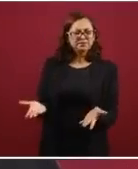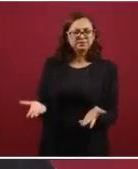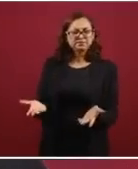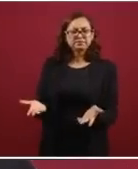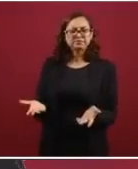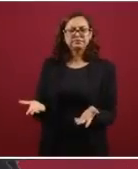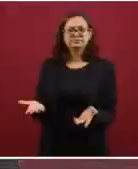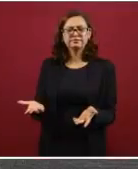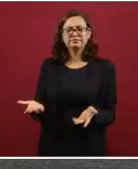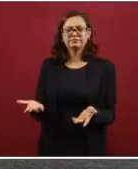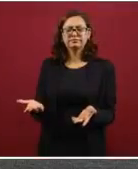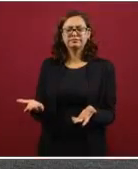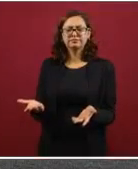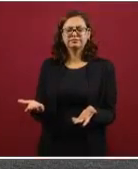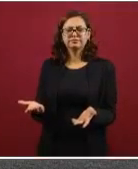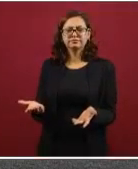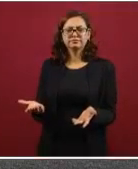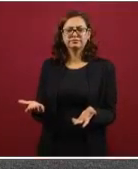no dé